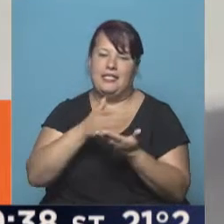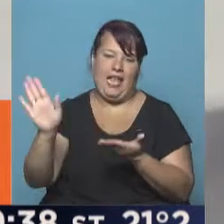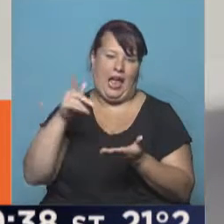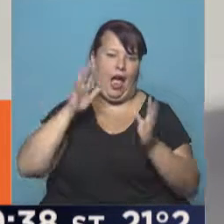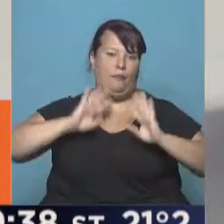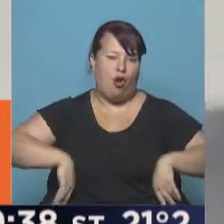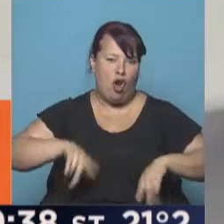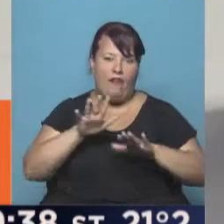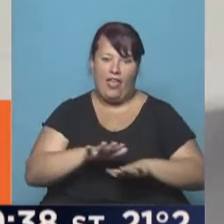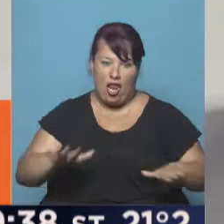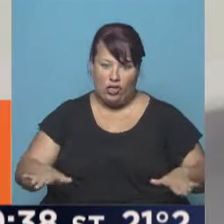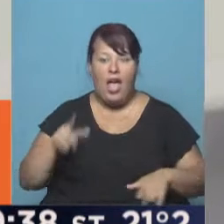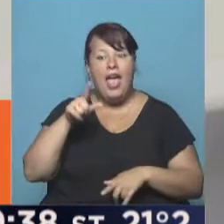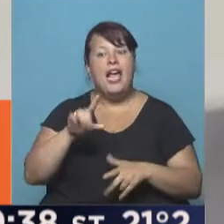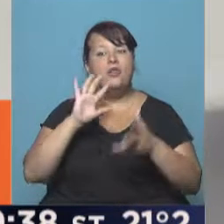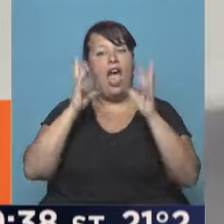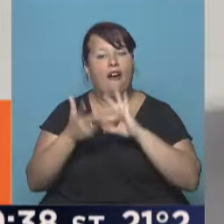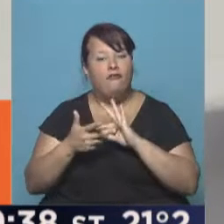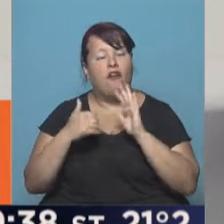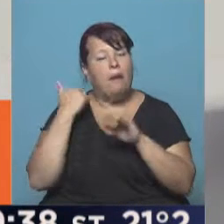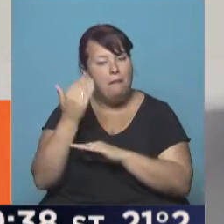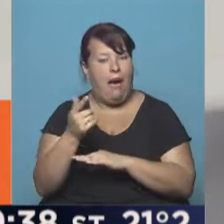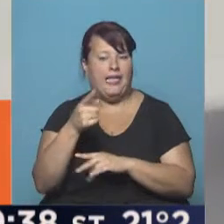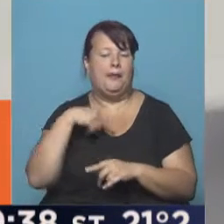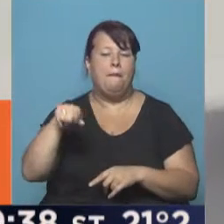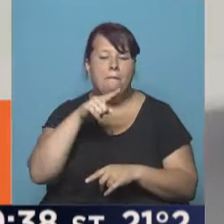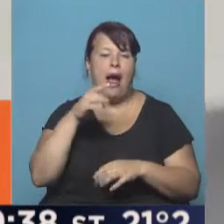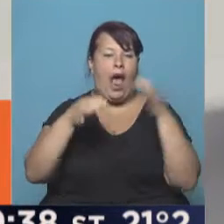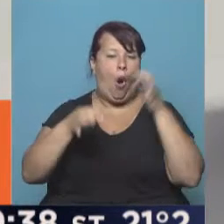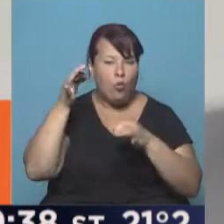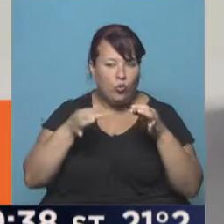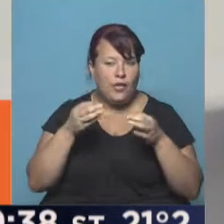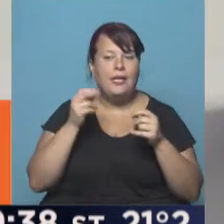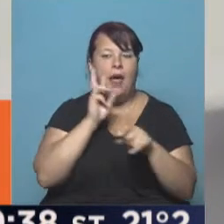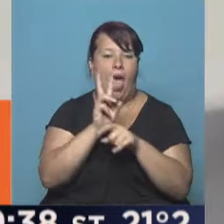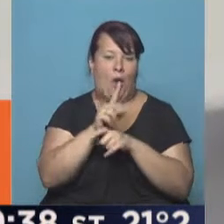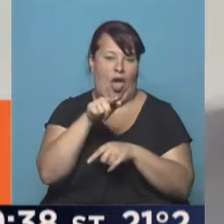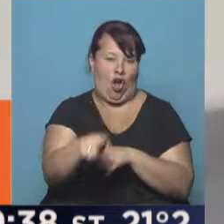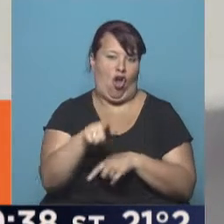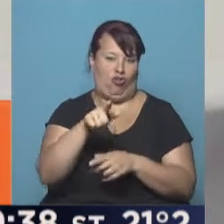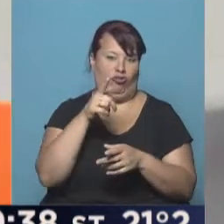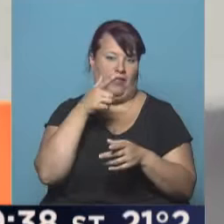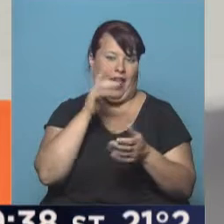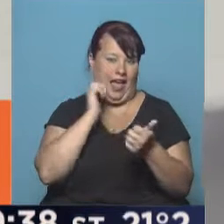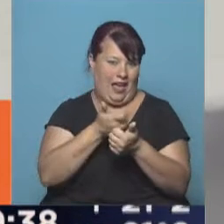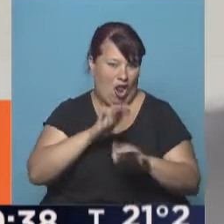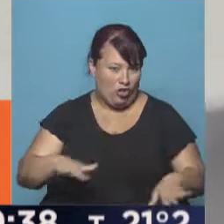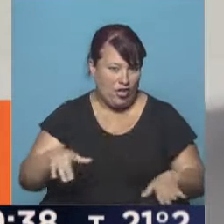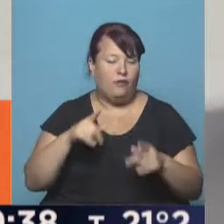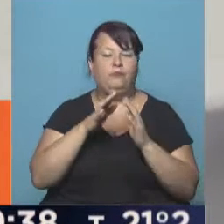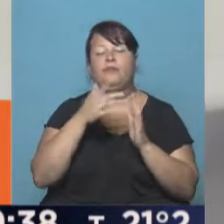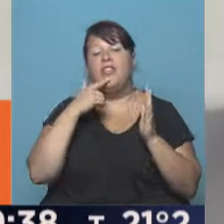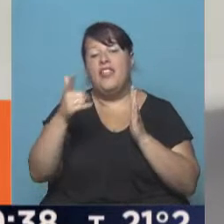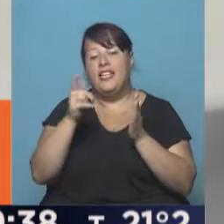la pornografía infantil es una herramienta más al alcance de la justicia para prevenir este tipo de delitos que abarca